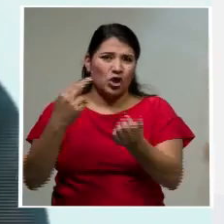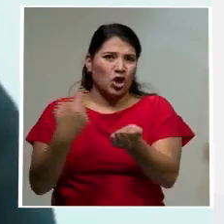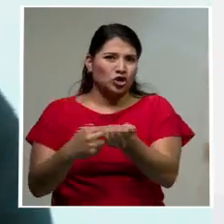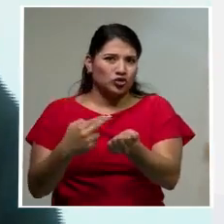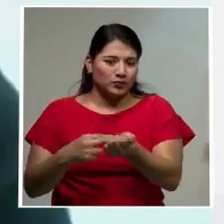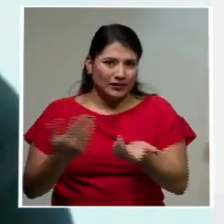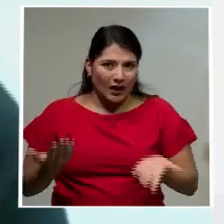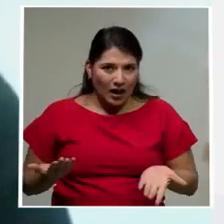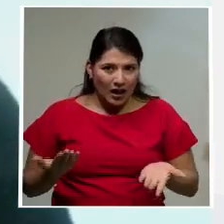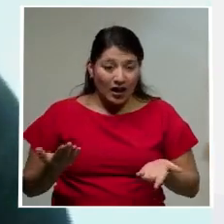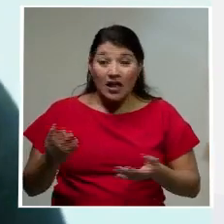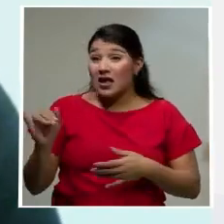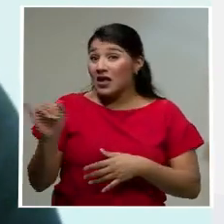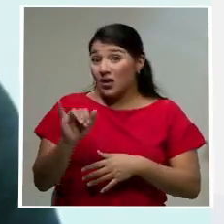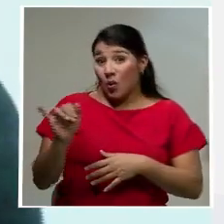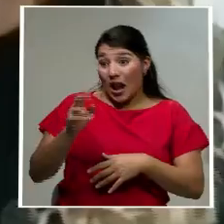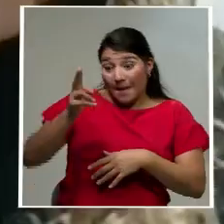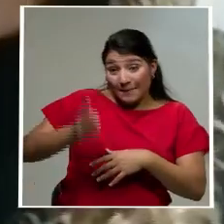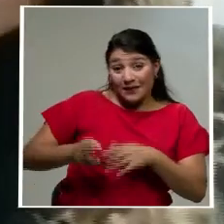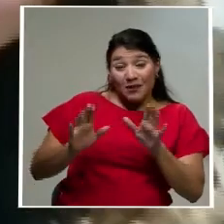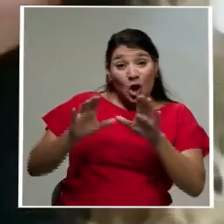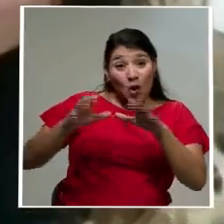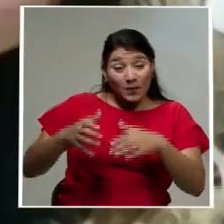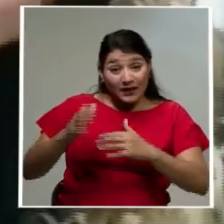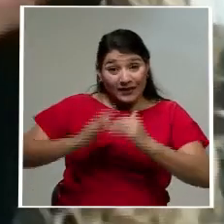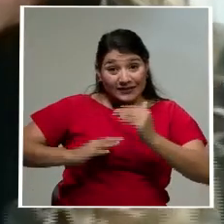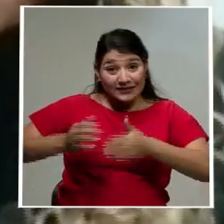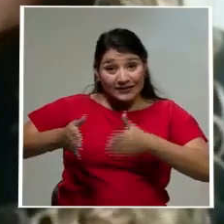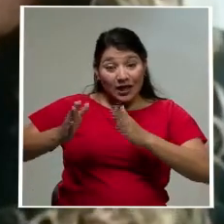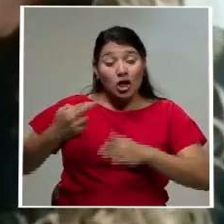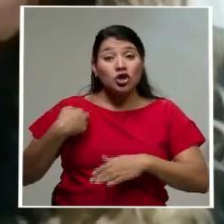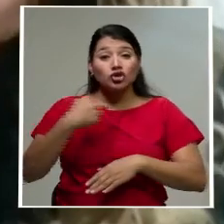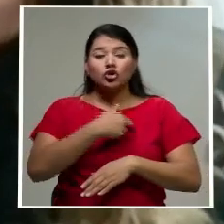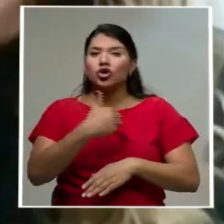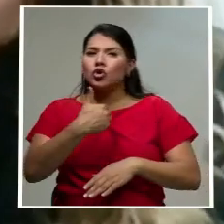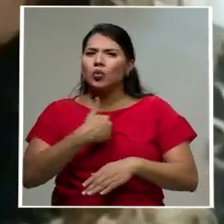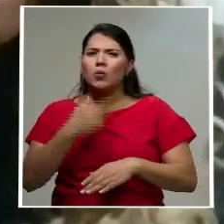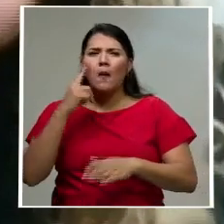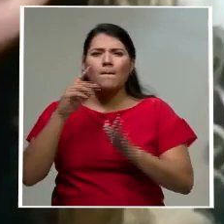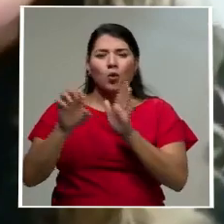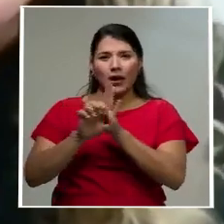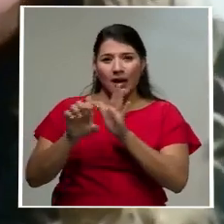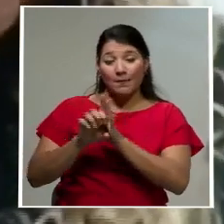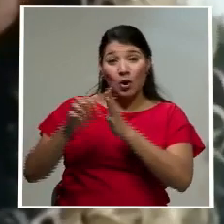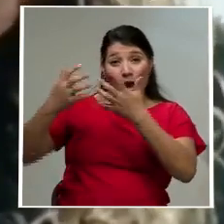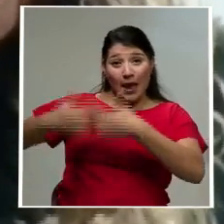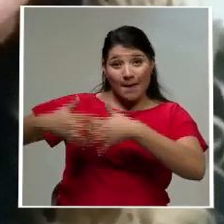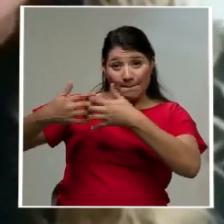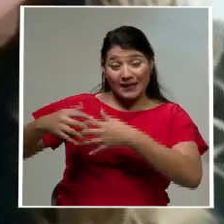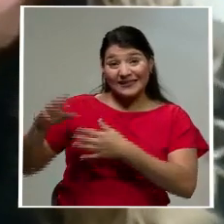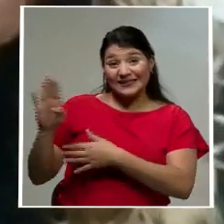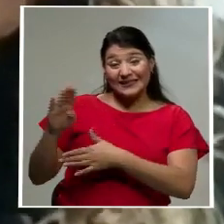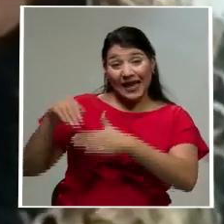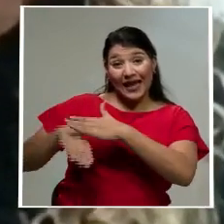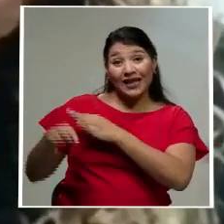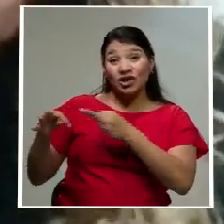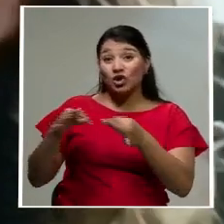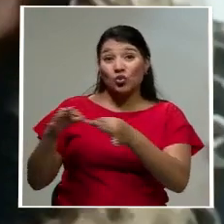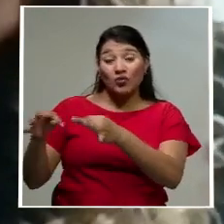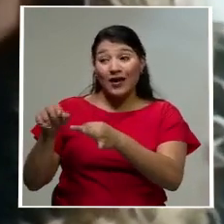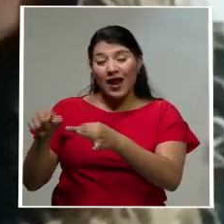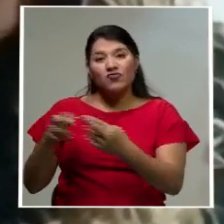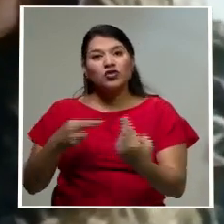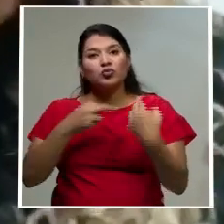Y que en esta misma Comisión de Infraestructura tuvimos, por ejemplo, a la empresa Vanderlat en Turrialba, que está construyendo